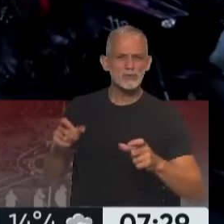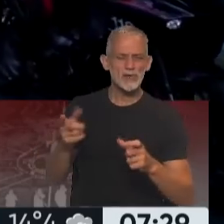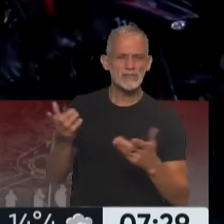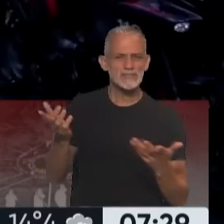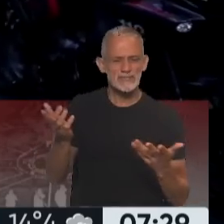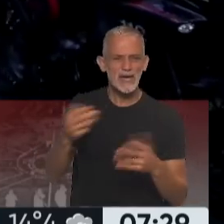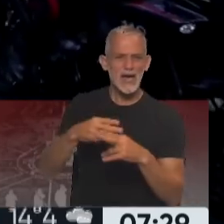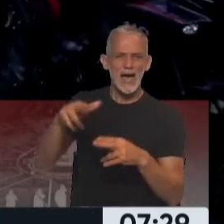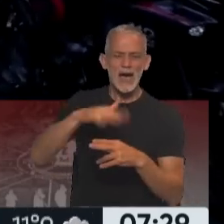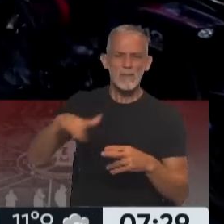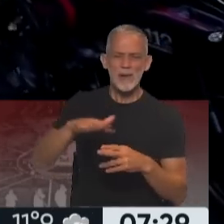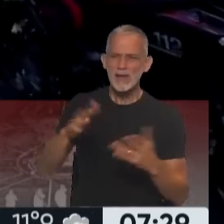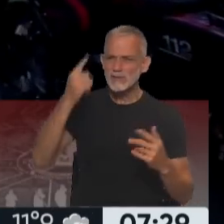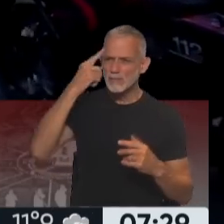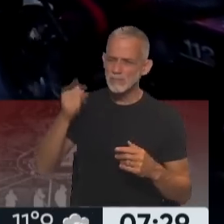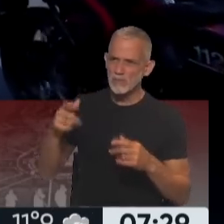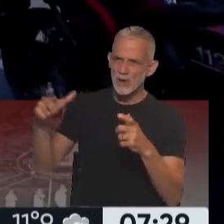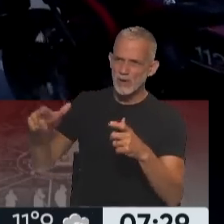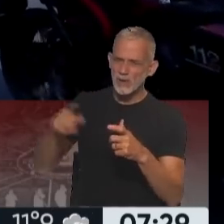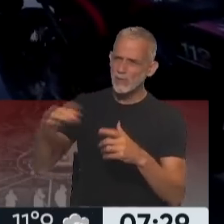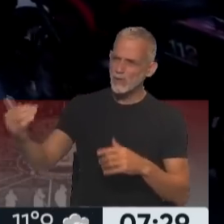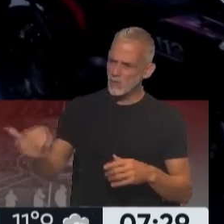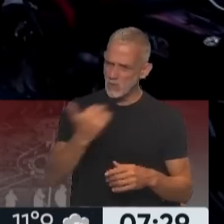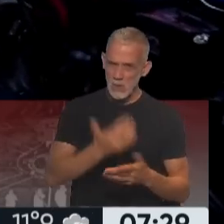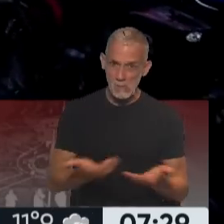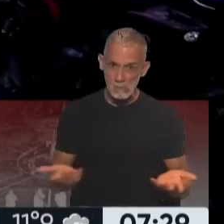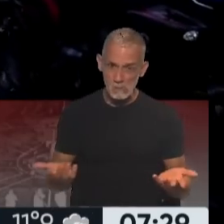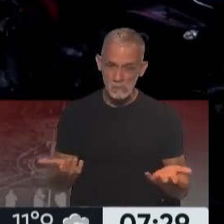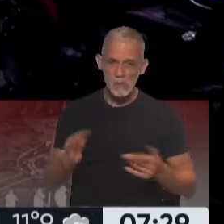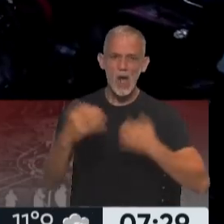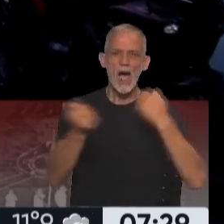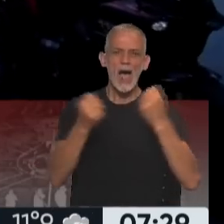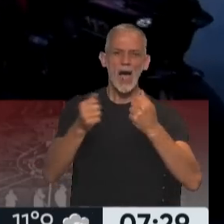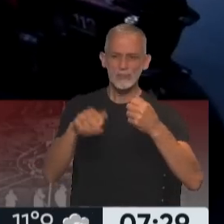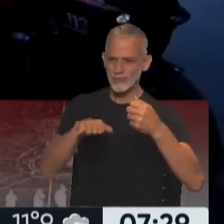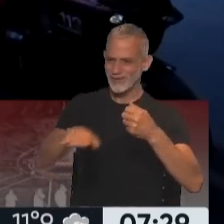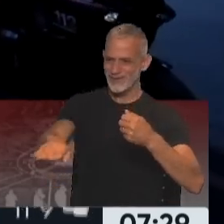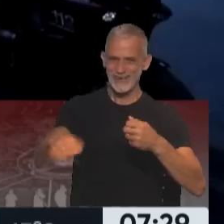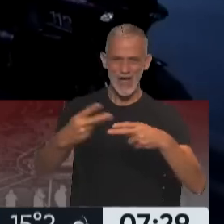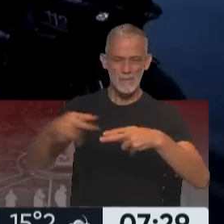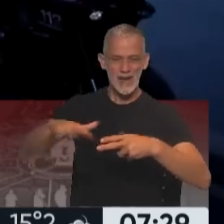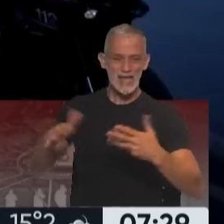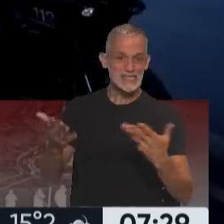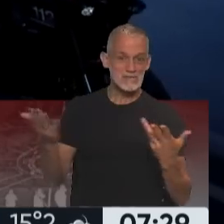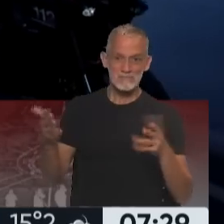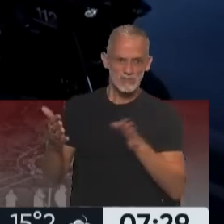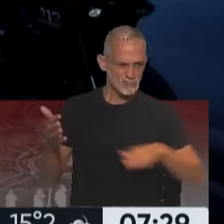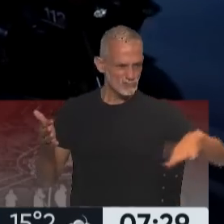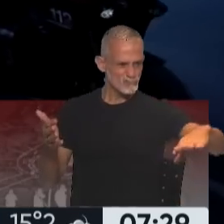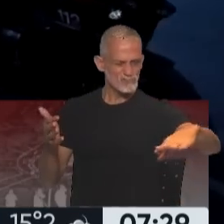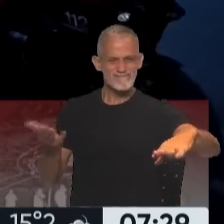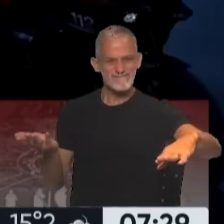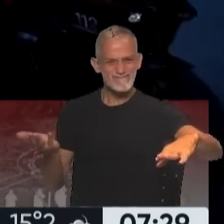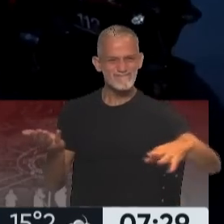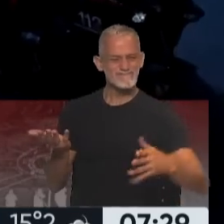en la Plaza San Pedro, ¿no, Tito? Iban a poder acompañar, o que el automóvil, este papamóvil, A iba a lo ir mejor, lento, a lo pero mejor no no. habrá podido circular